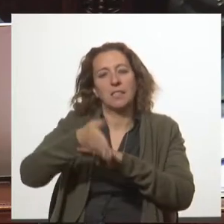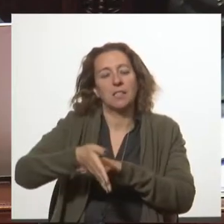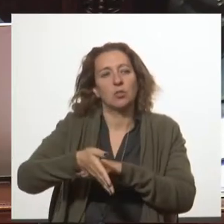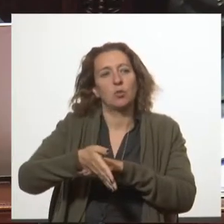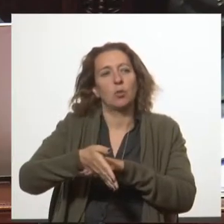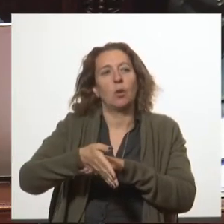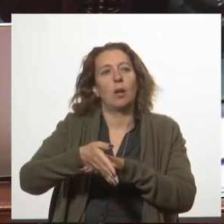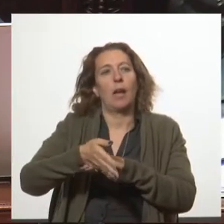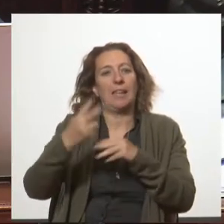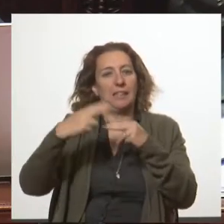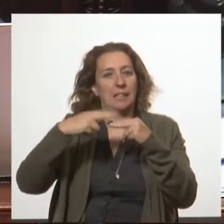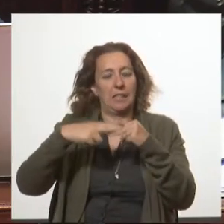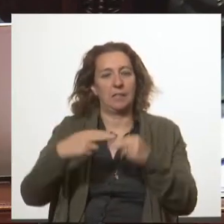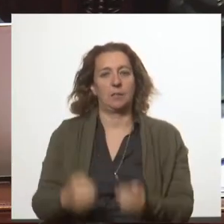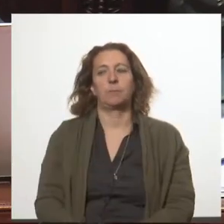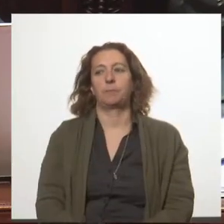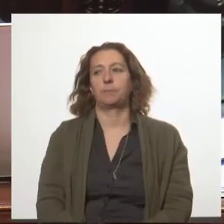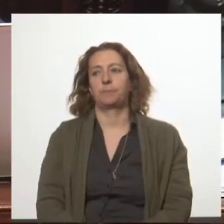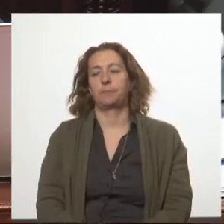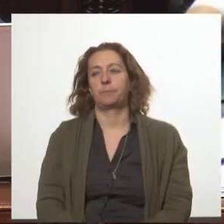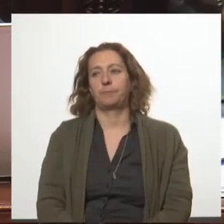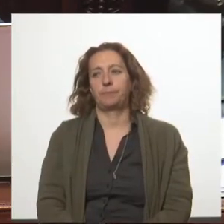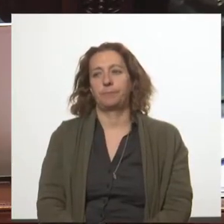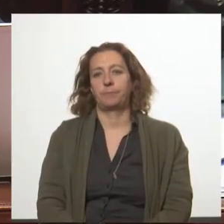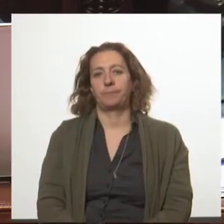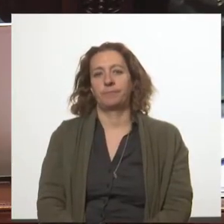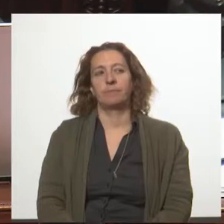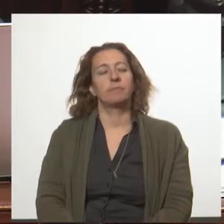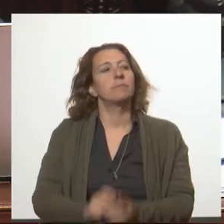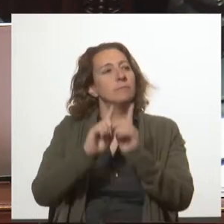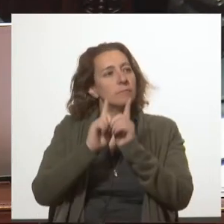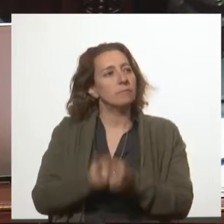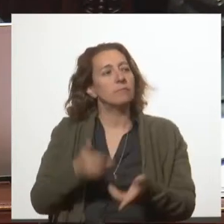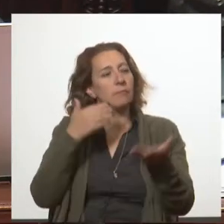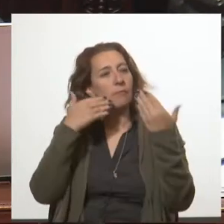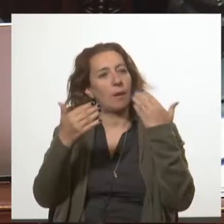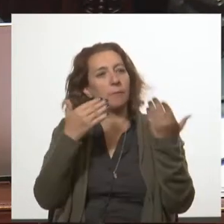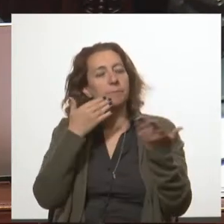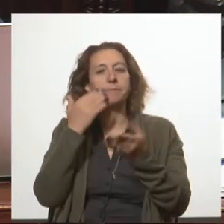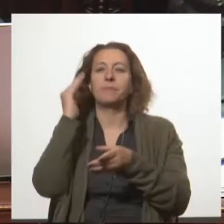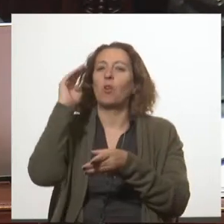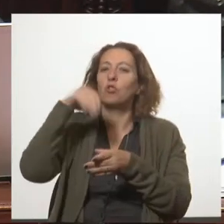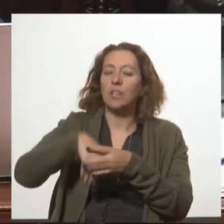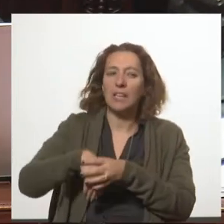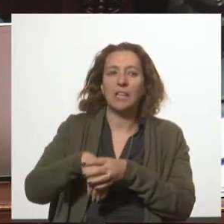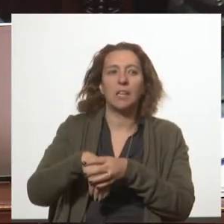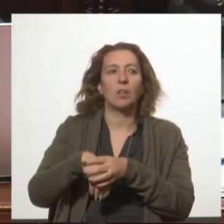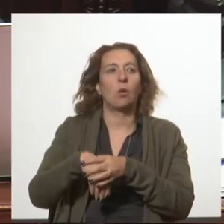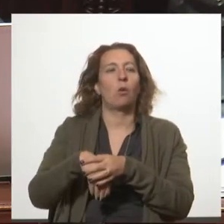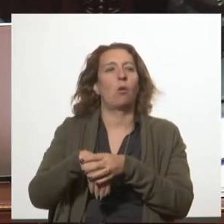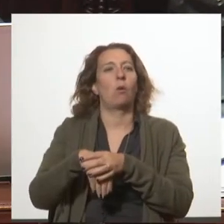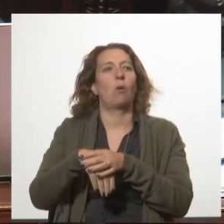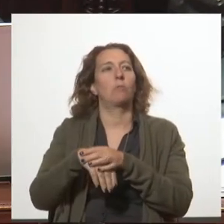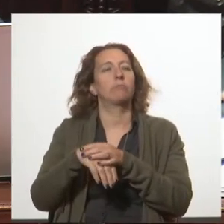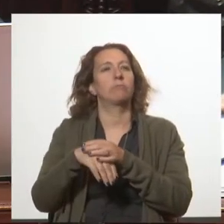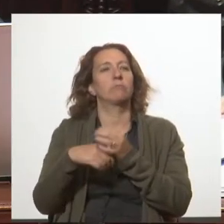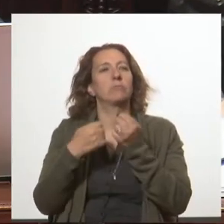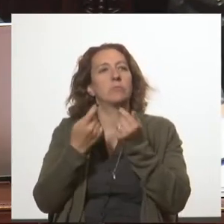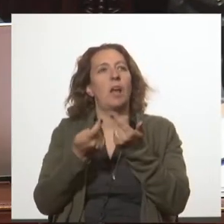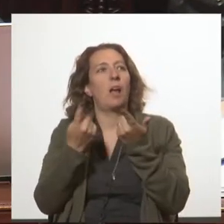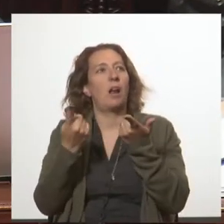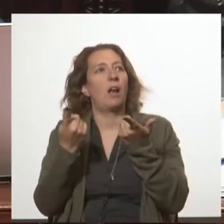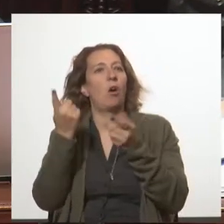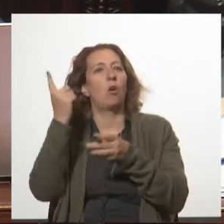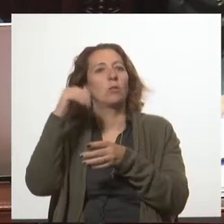internet y también se hablaba de que los contenidos y la generación de contenidos iba a